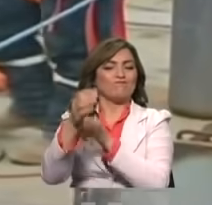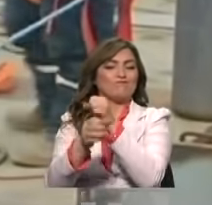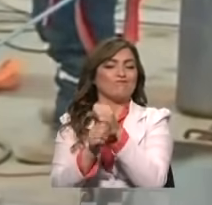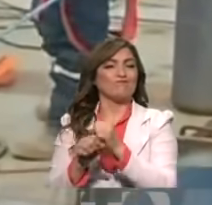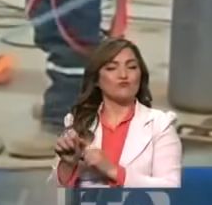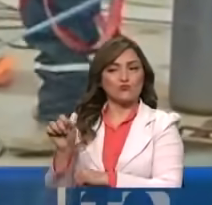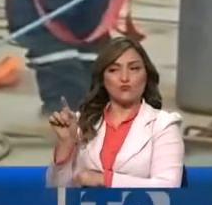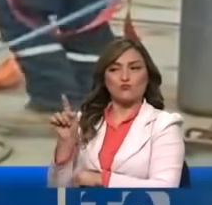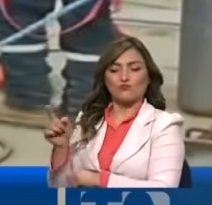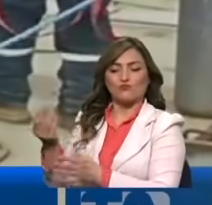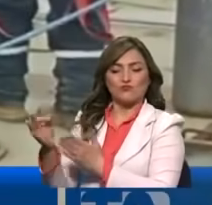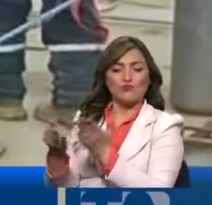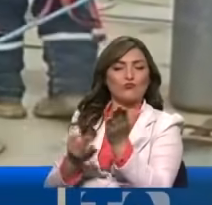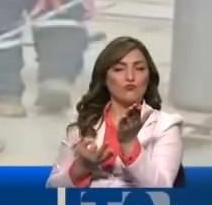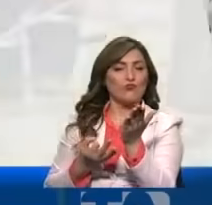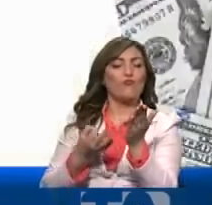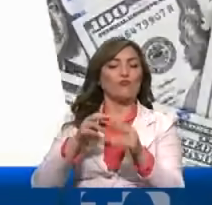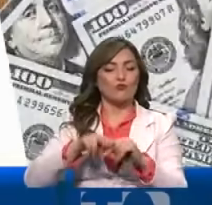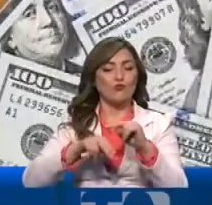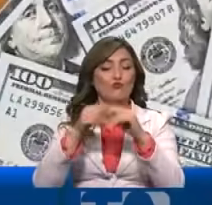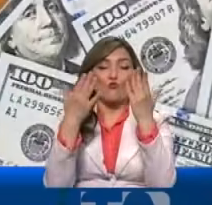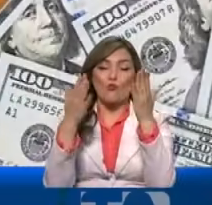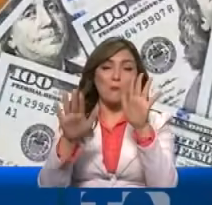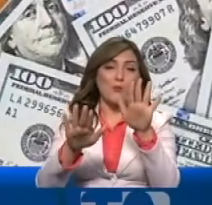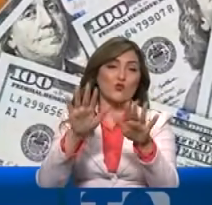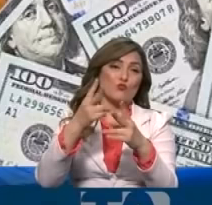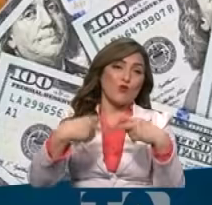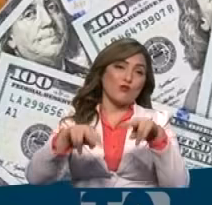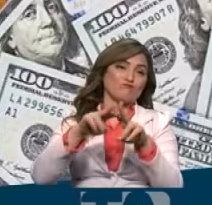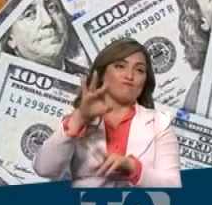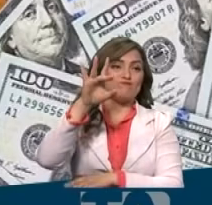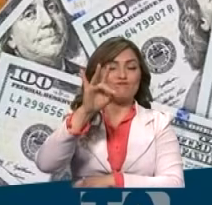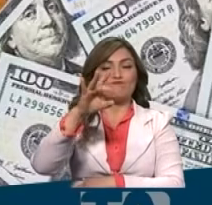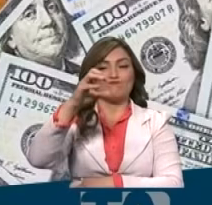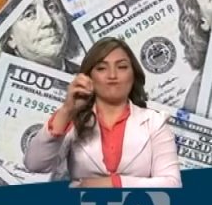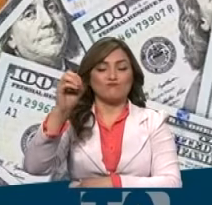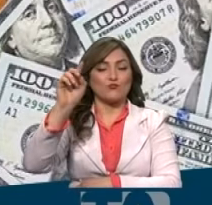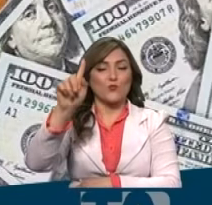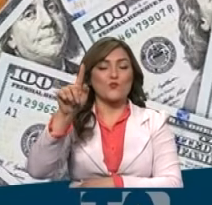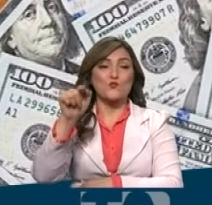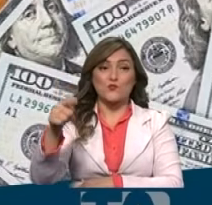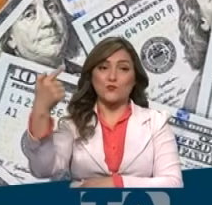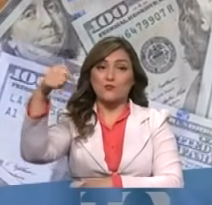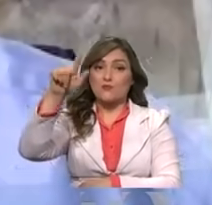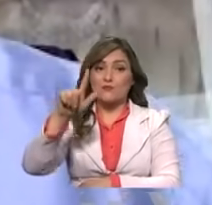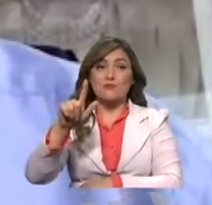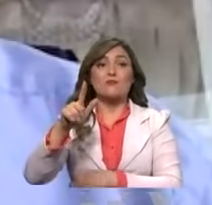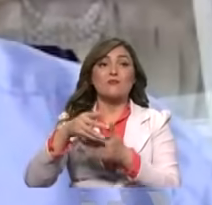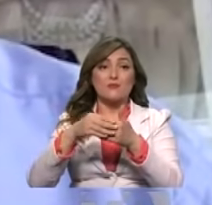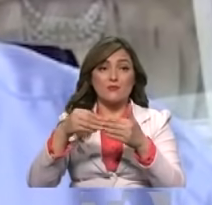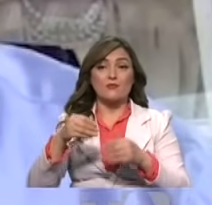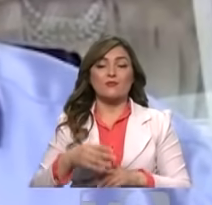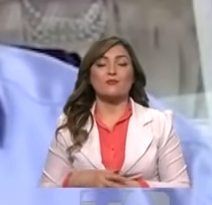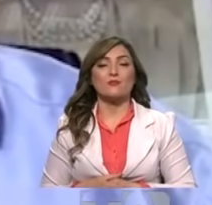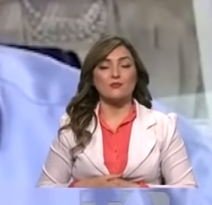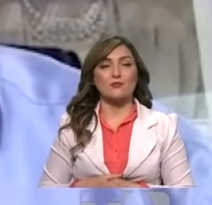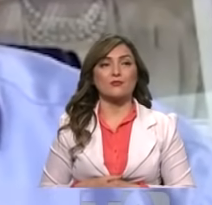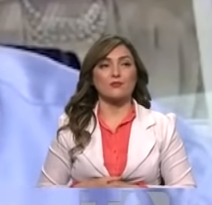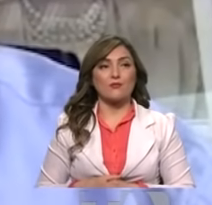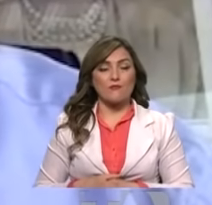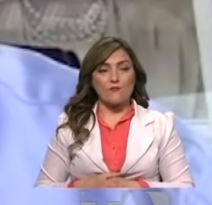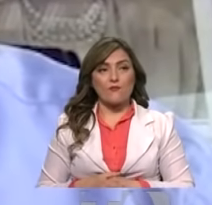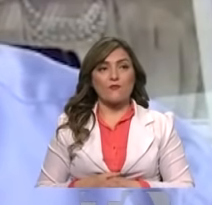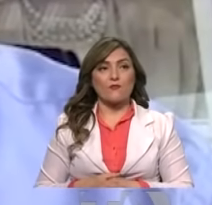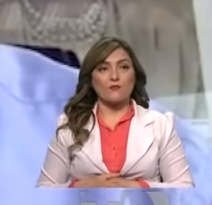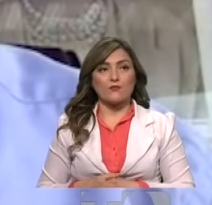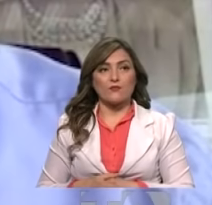se ha estimado que el presupuesto de la obra oscilaría entre los 800 y los 1,000 millones de dólares. El privado